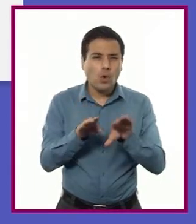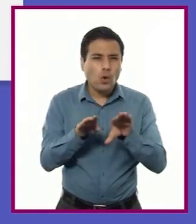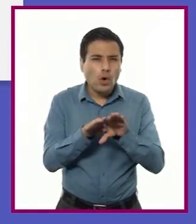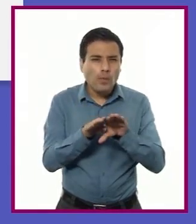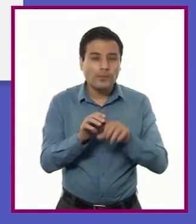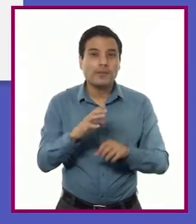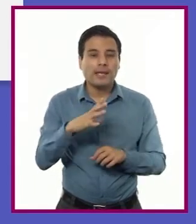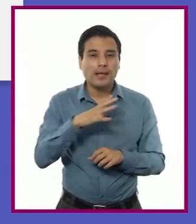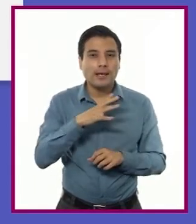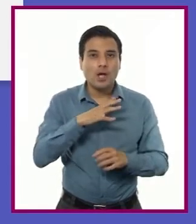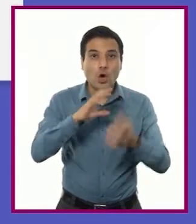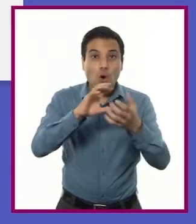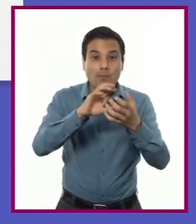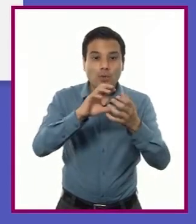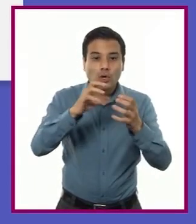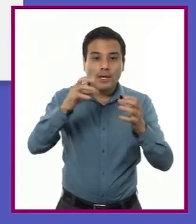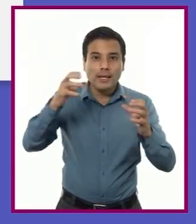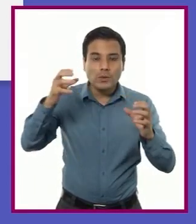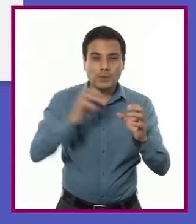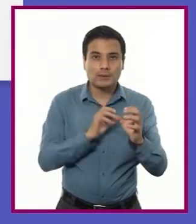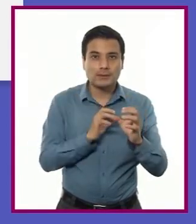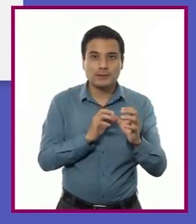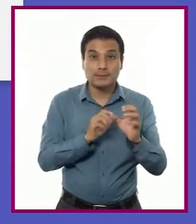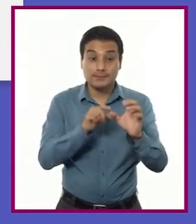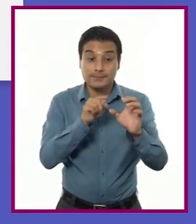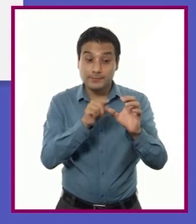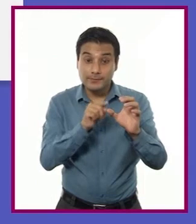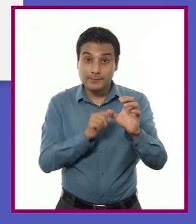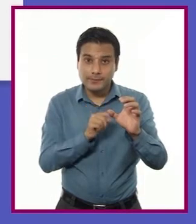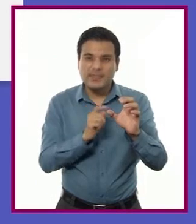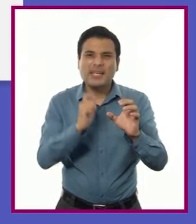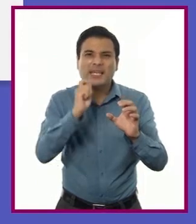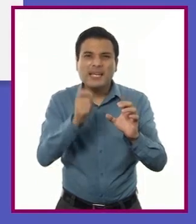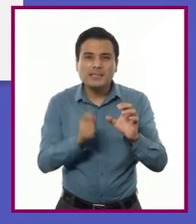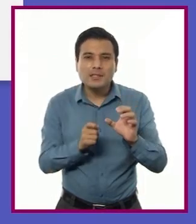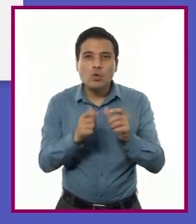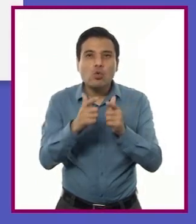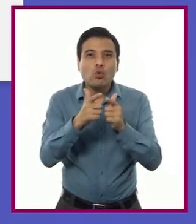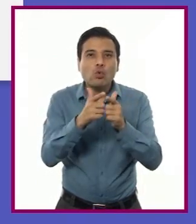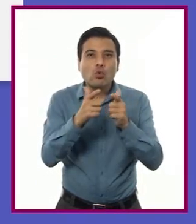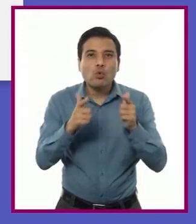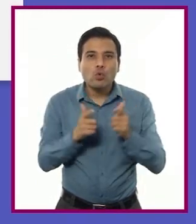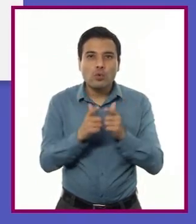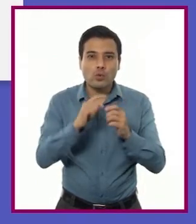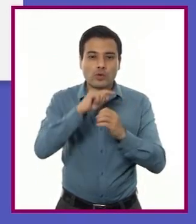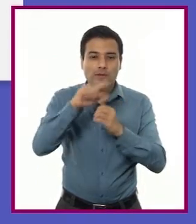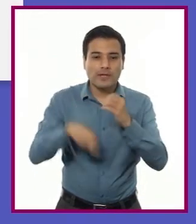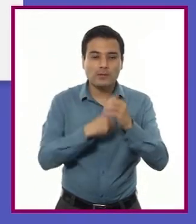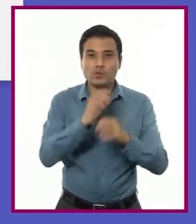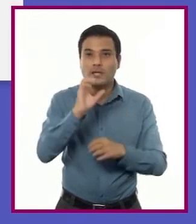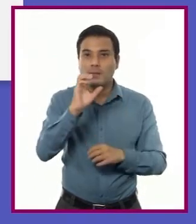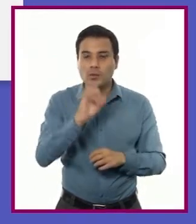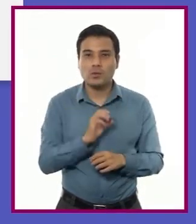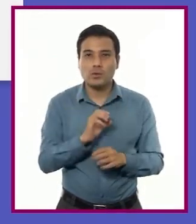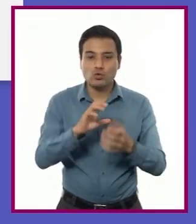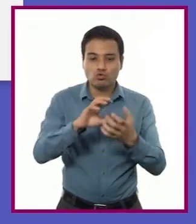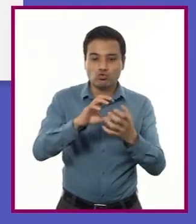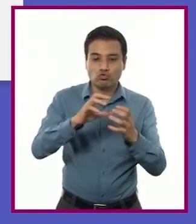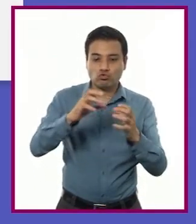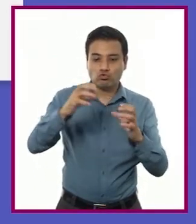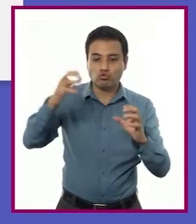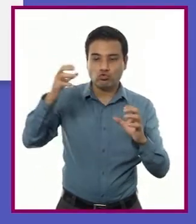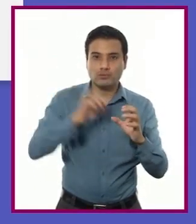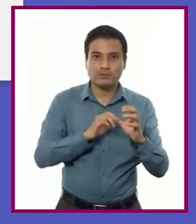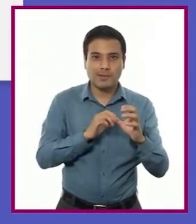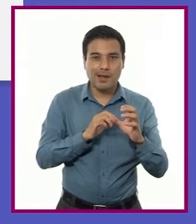por moléculas que son, en este caso, una agrupación de átomos de carbono formando un doble